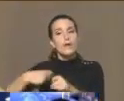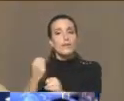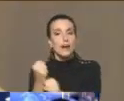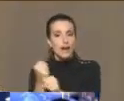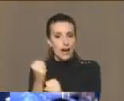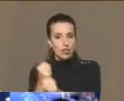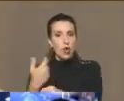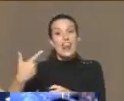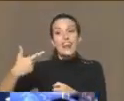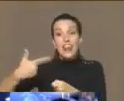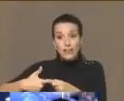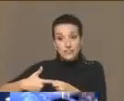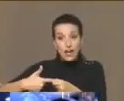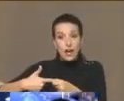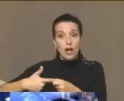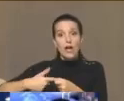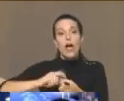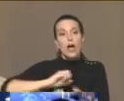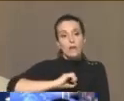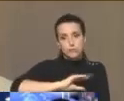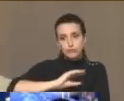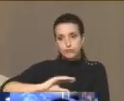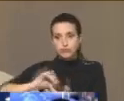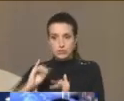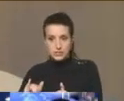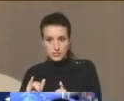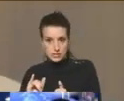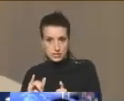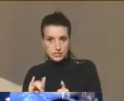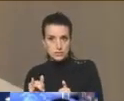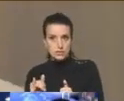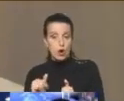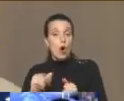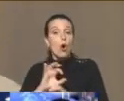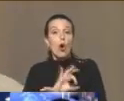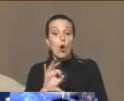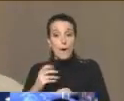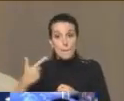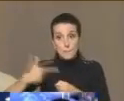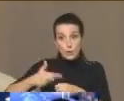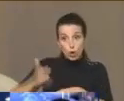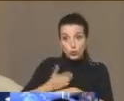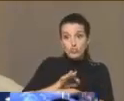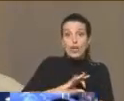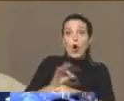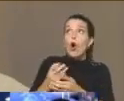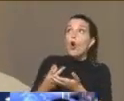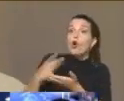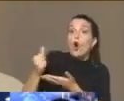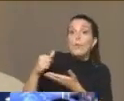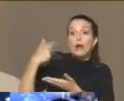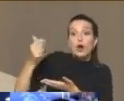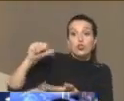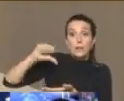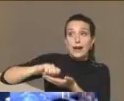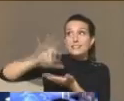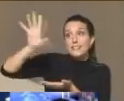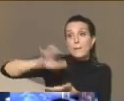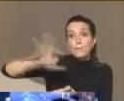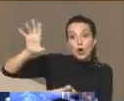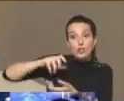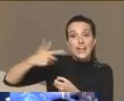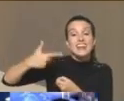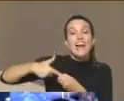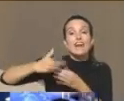suministrar todo el combustible que sea necesario con producción propia o con importaciones ya hemos dispuesto una serie de importaciones